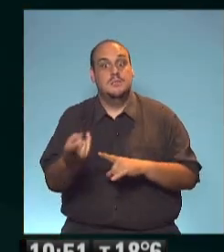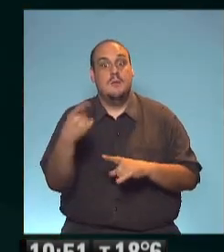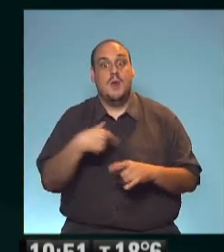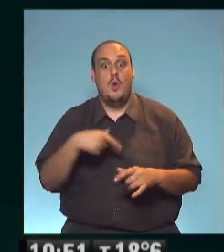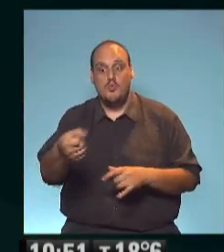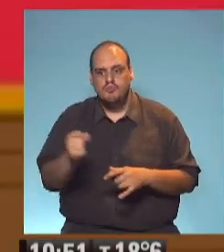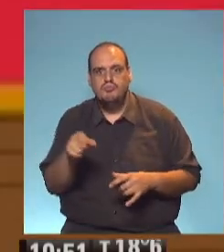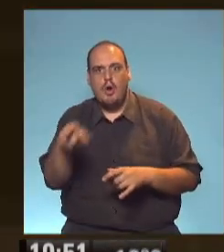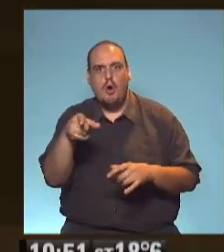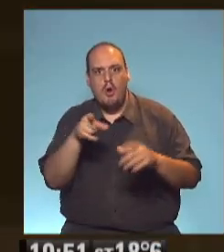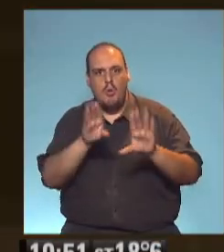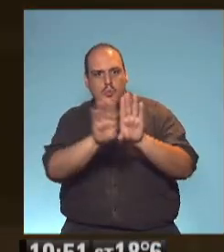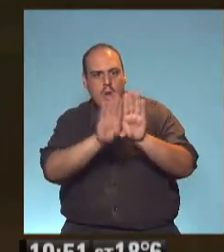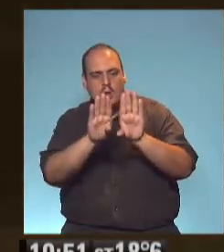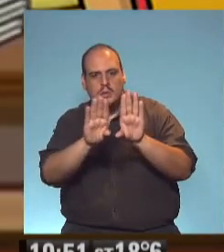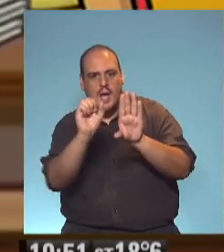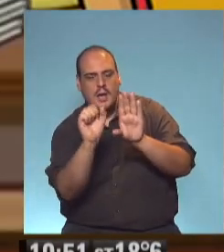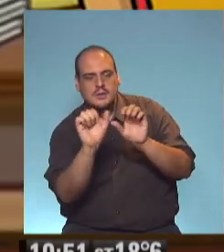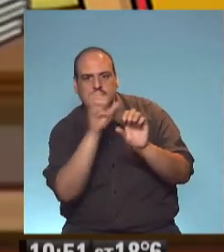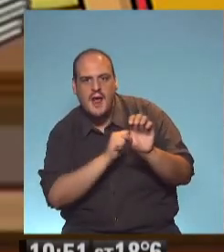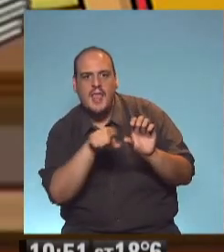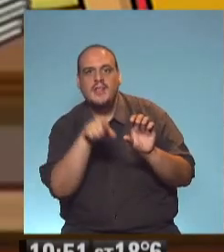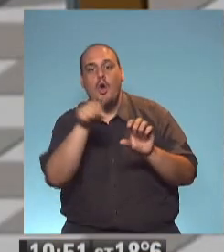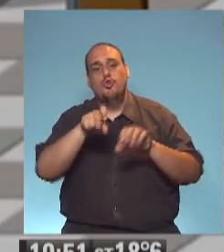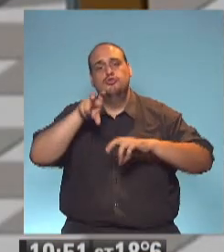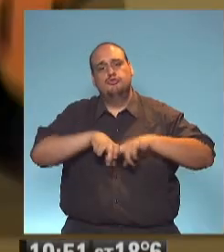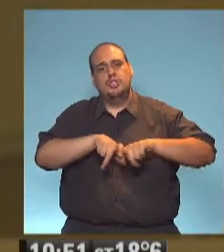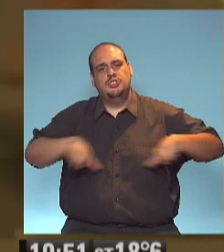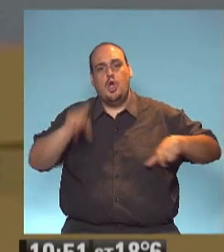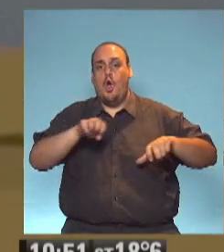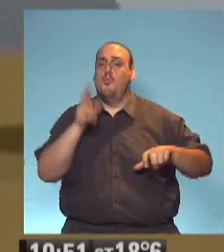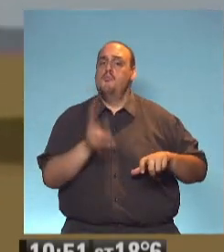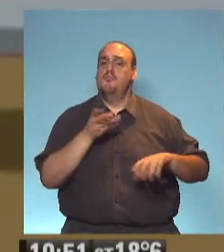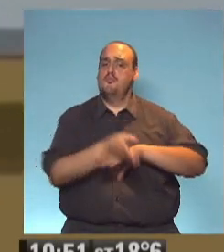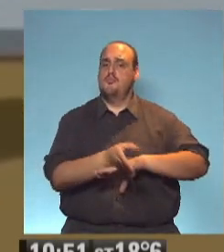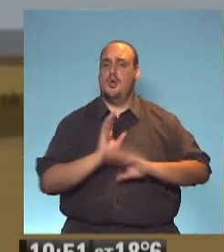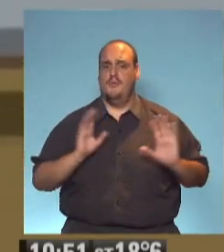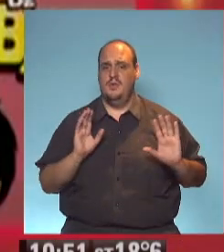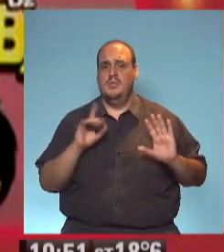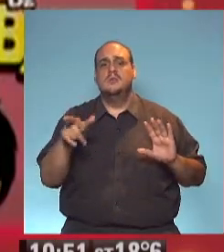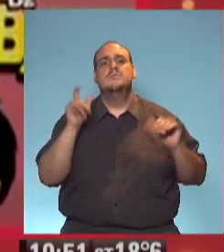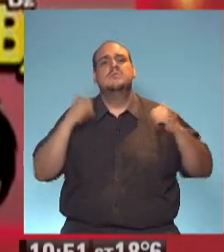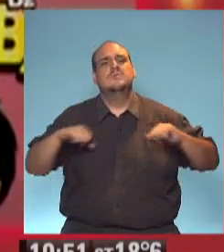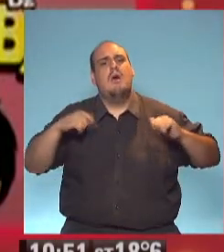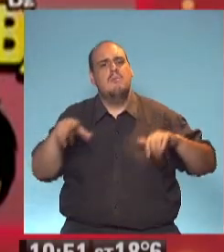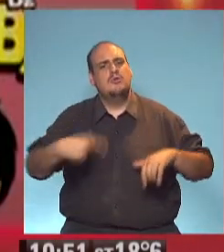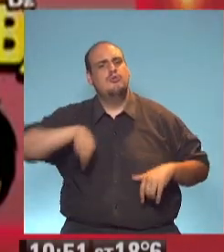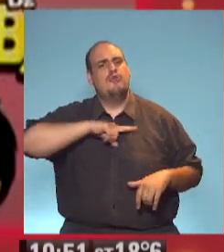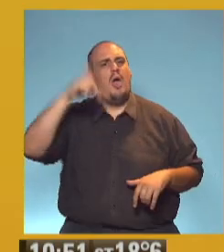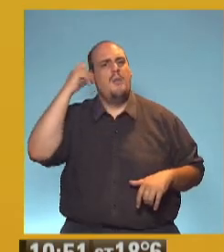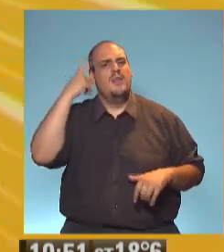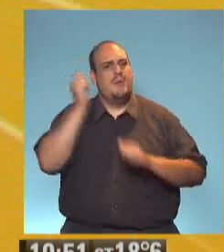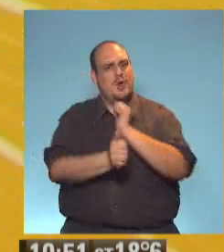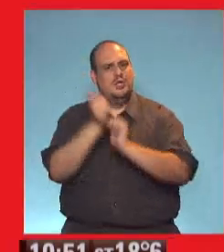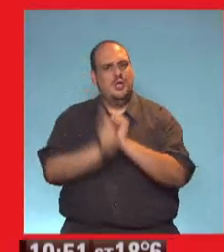Palanca, un pasadizo, un monumento, un sillón, un no pasar. Vamos que Samba, aprendamos de tu historia.